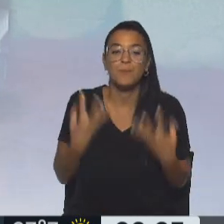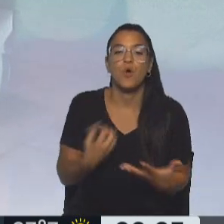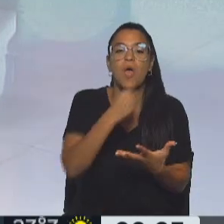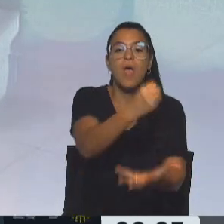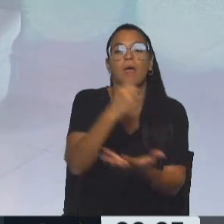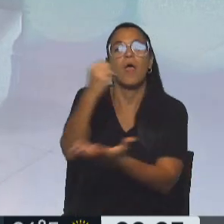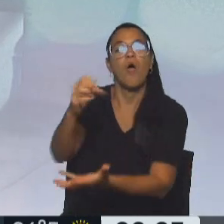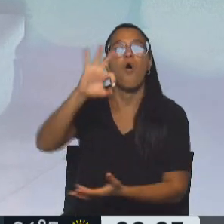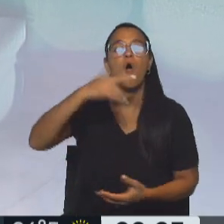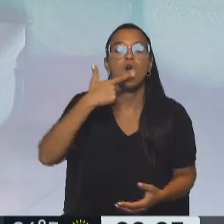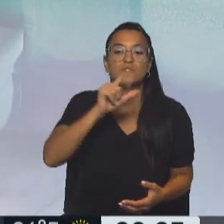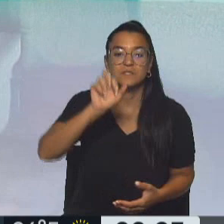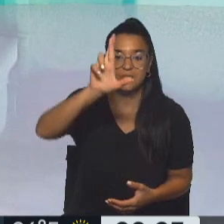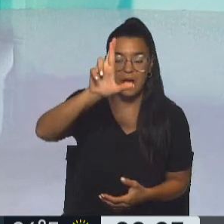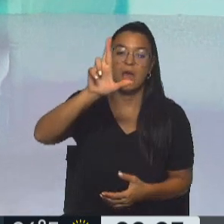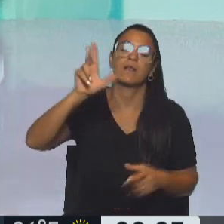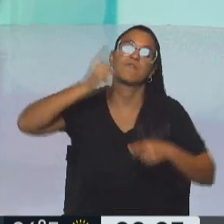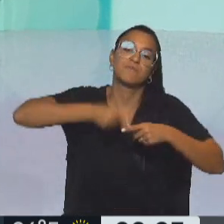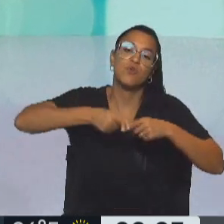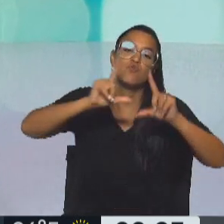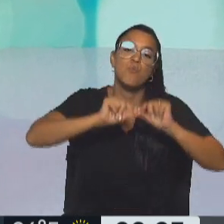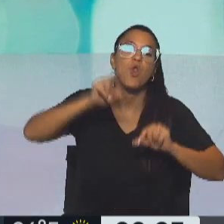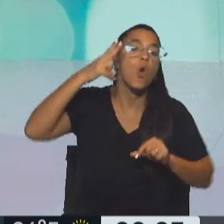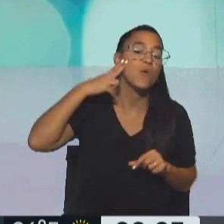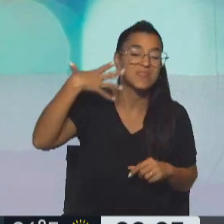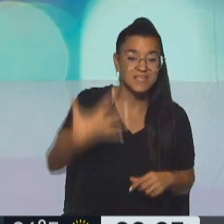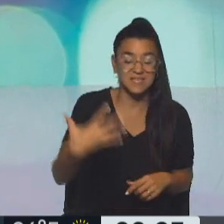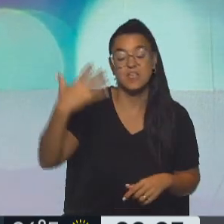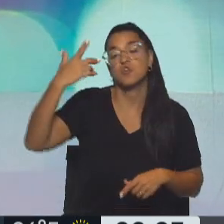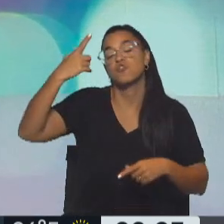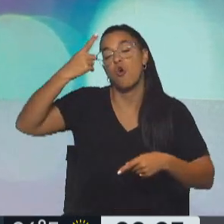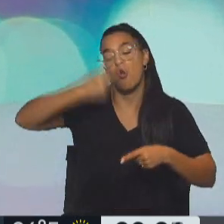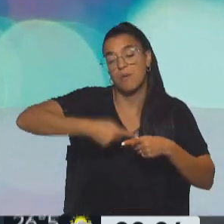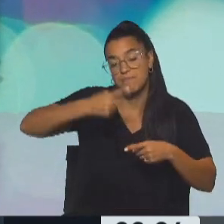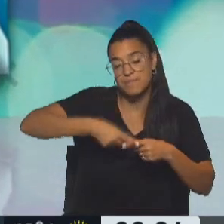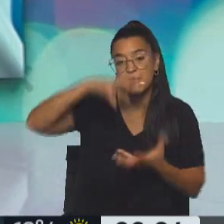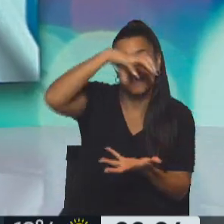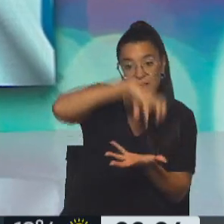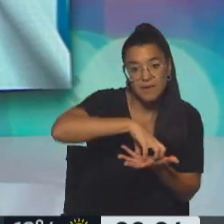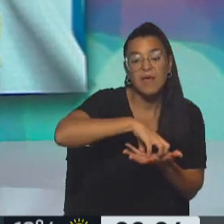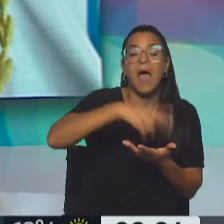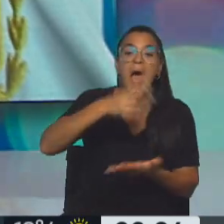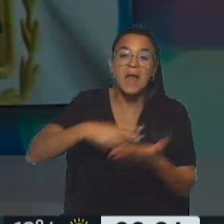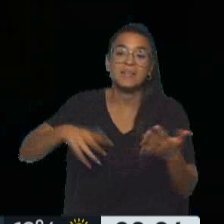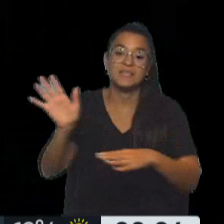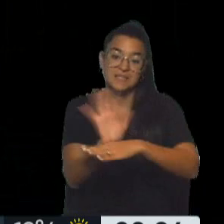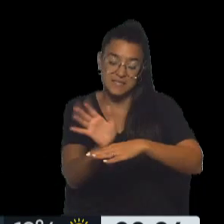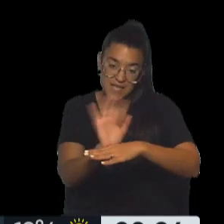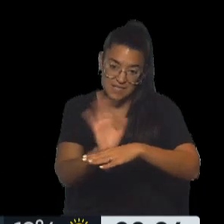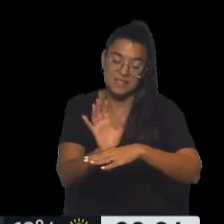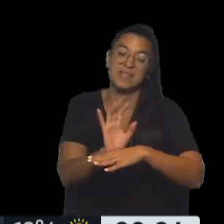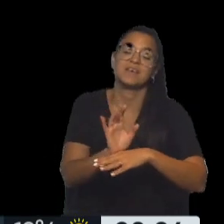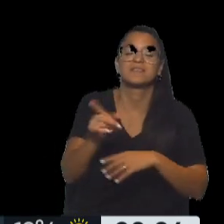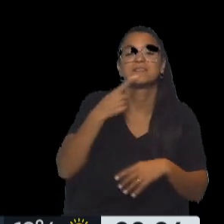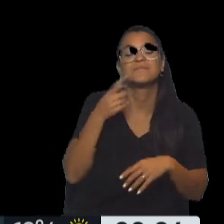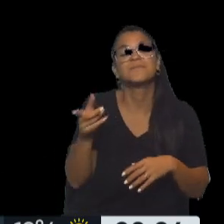los Oscars, edición número 95 que entrega la Academia de Artes y Ciencias Cinematográficas de Hollywood, así se dice, y